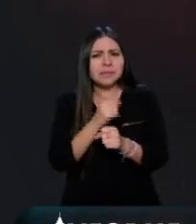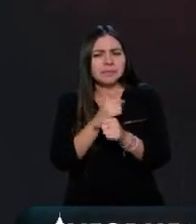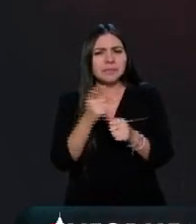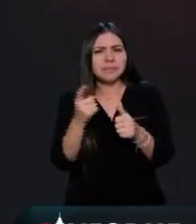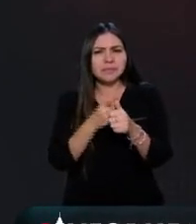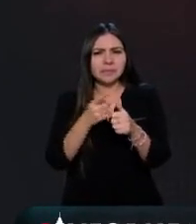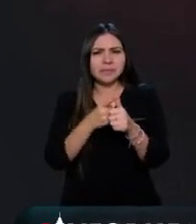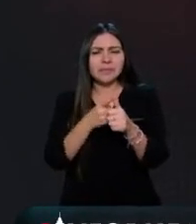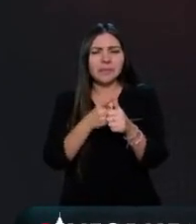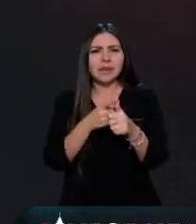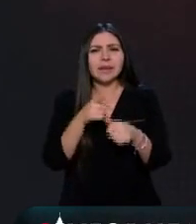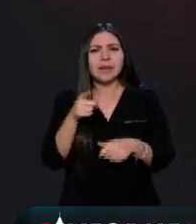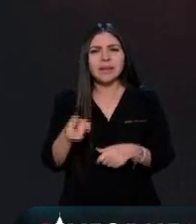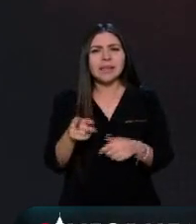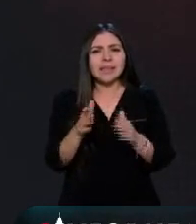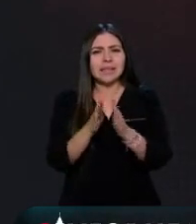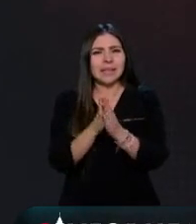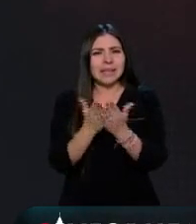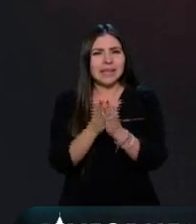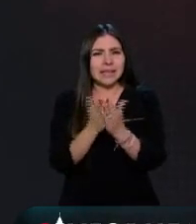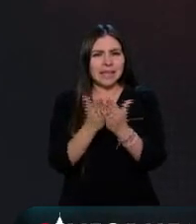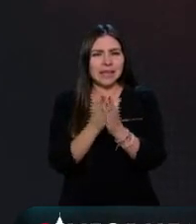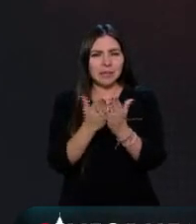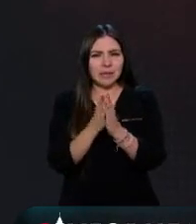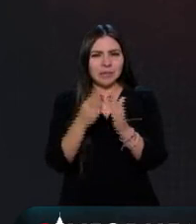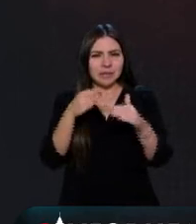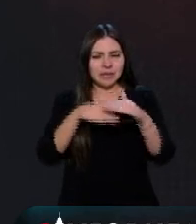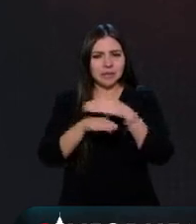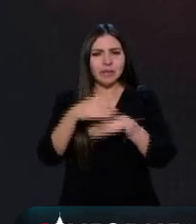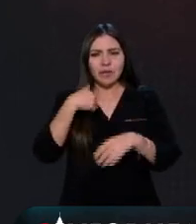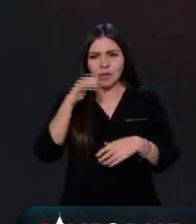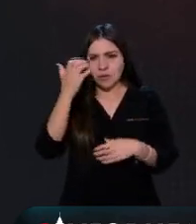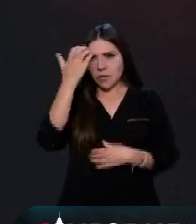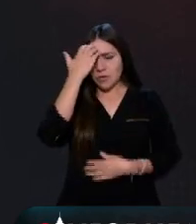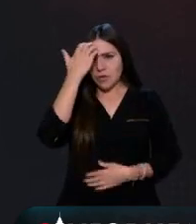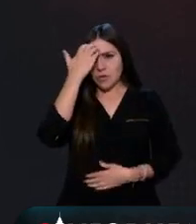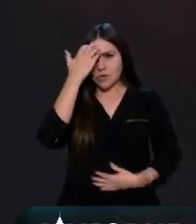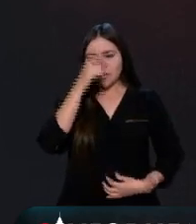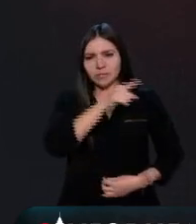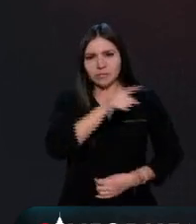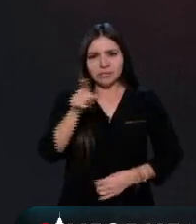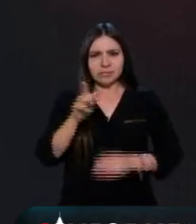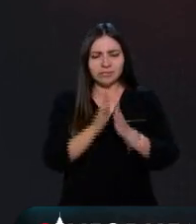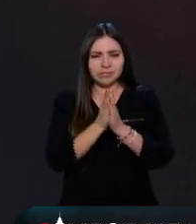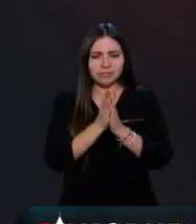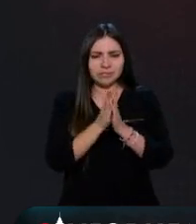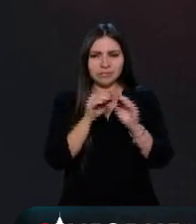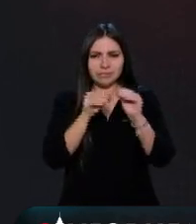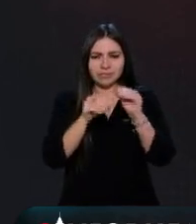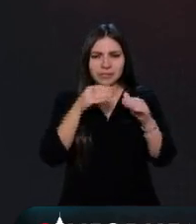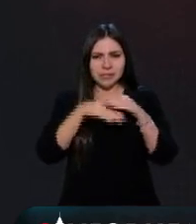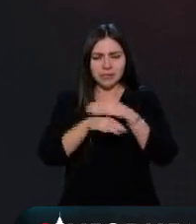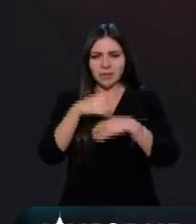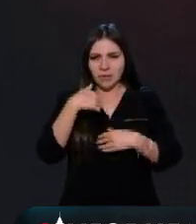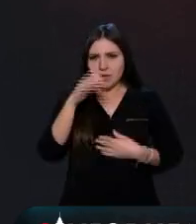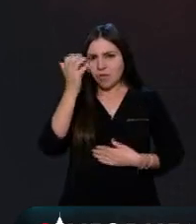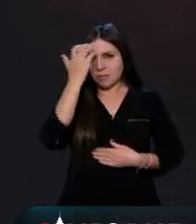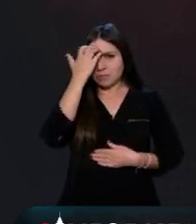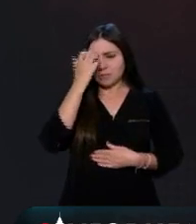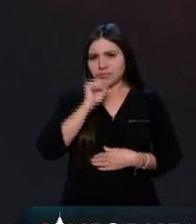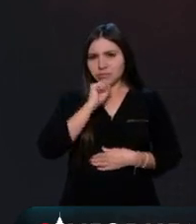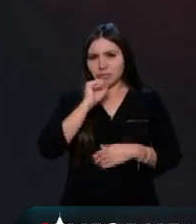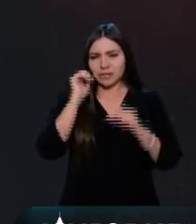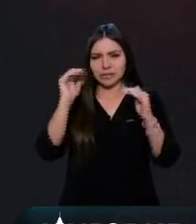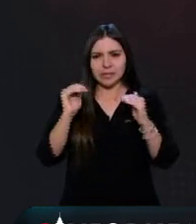una editorial, porque conozco además a los editores muy buenos, muchos de ellos tanto de Random House como de